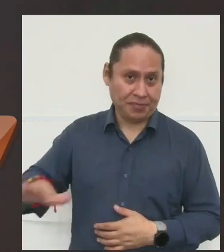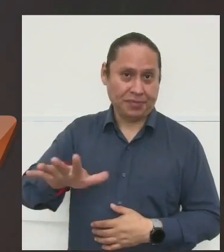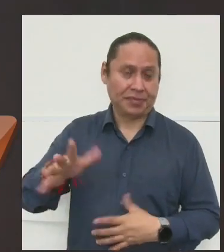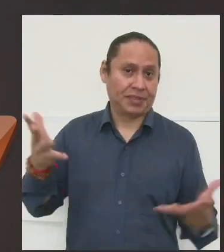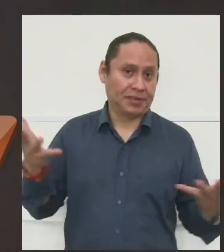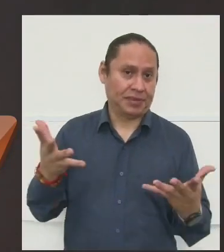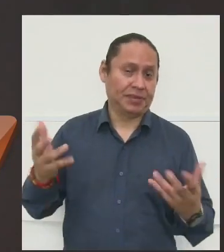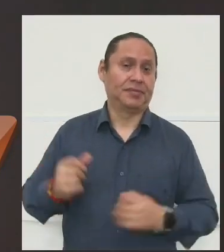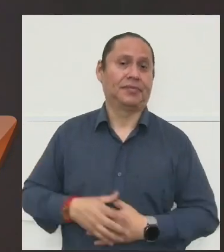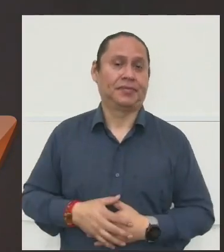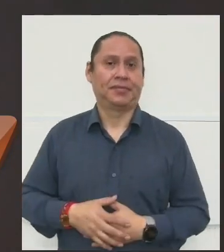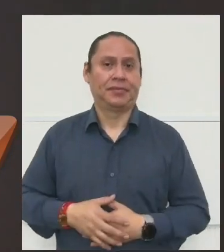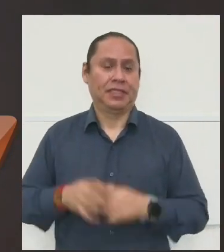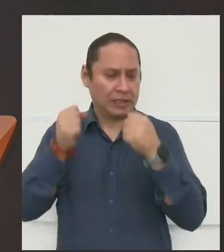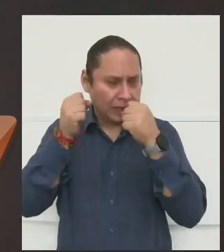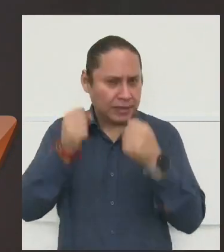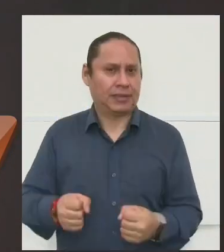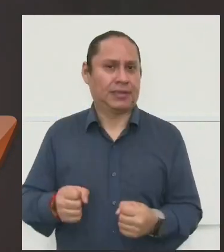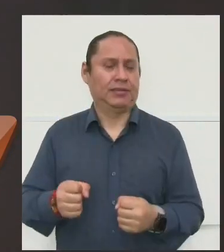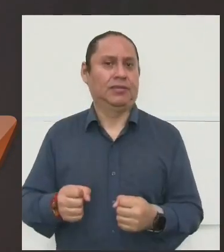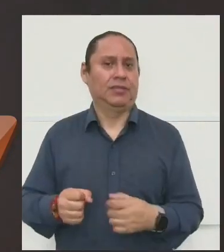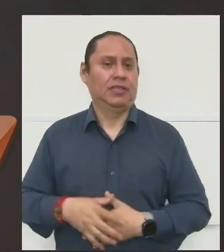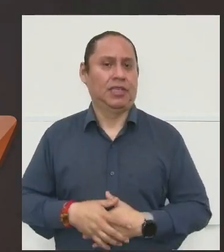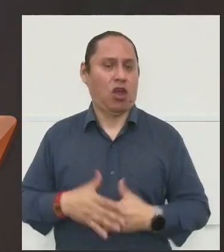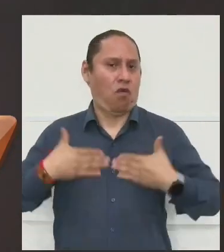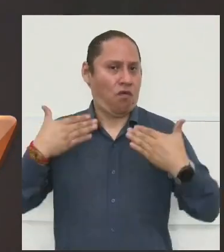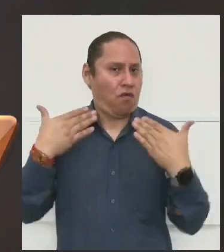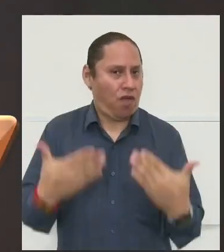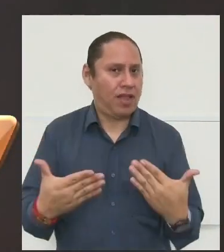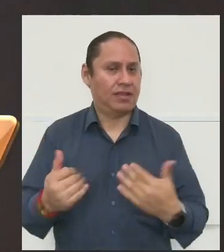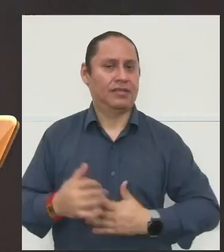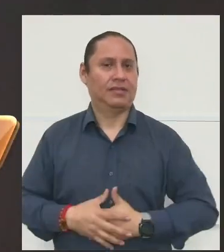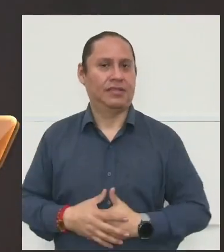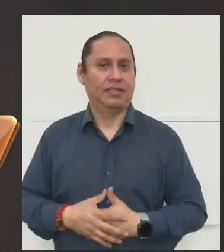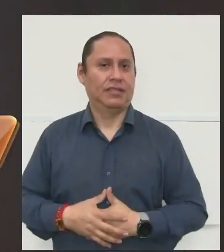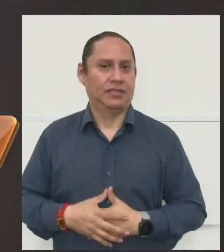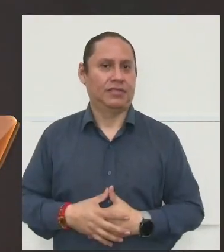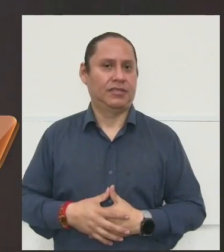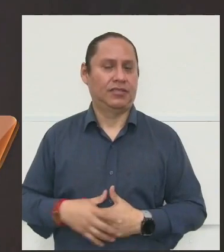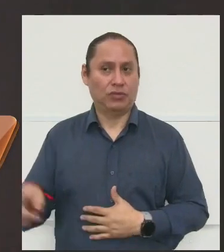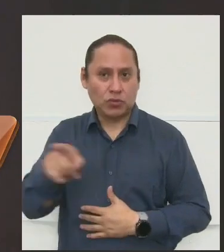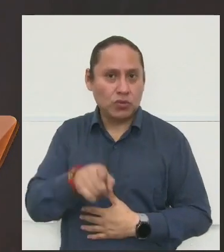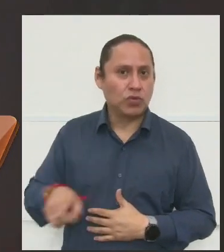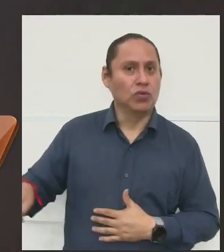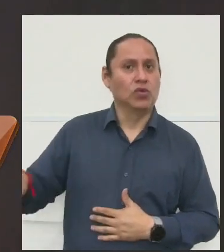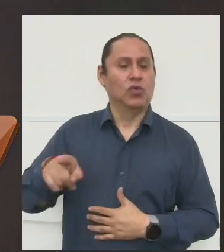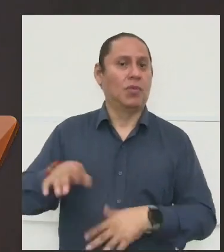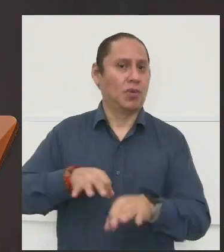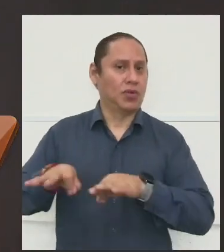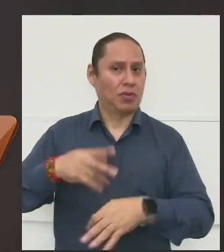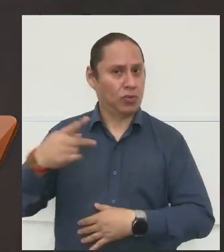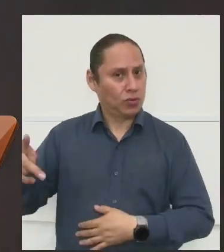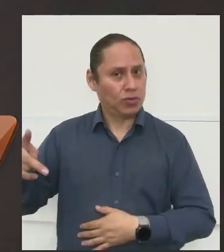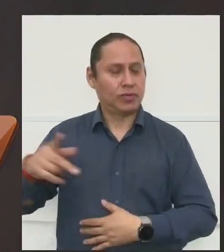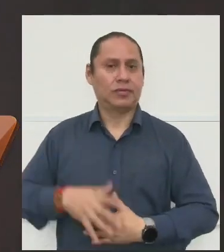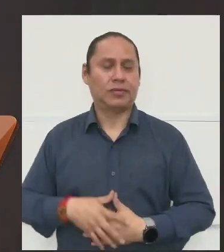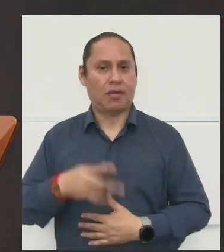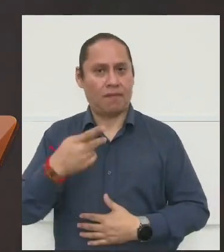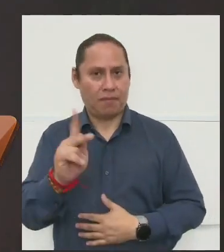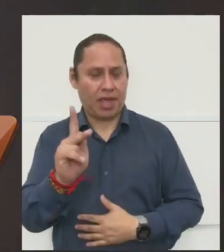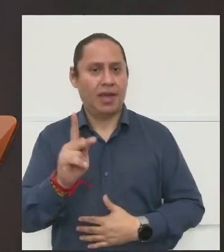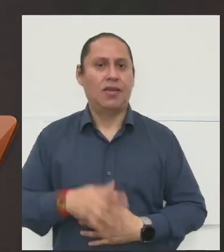generadoras de seguridad y también de confianza en sus espacios donde se desempeñan sin